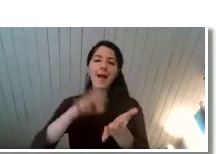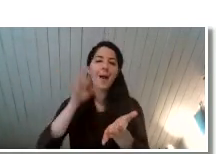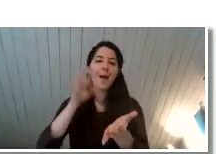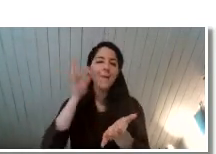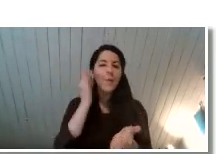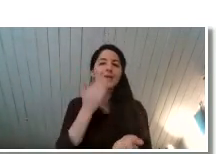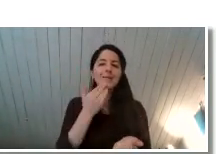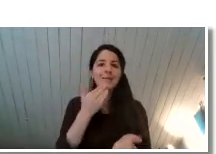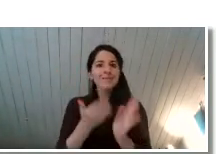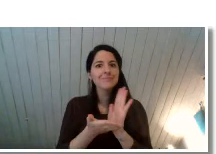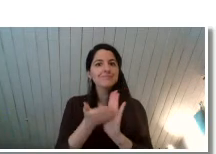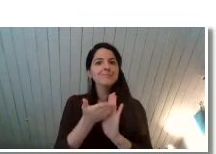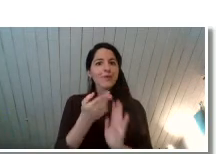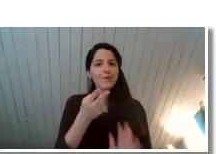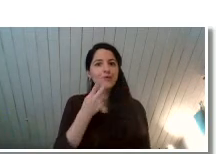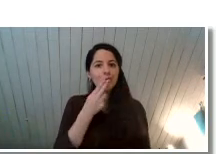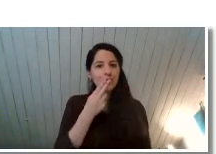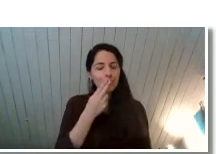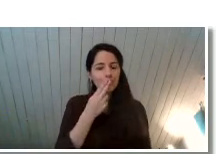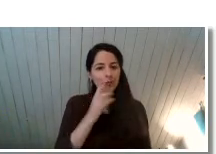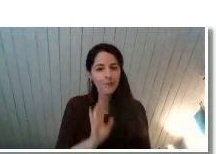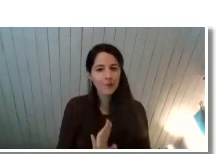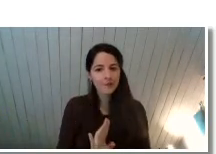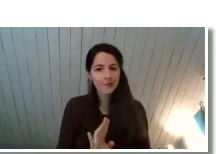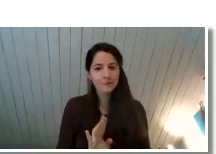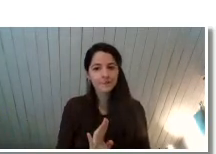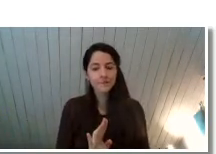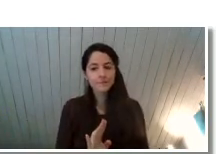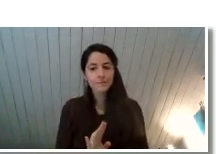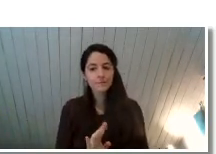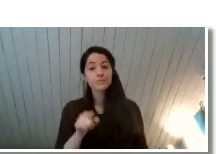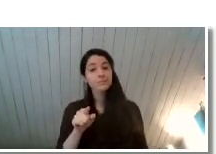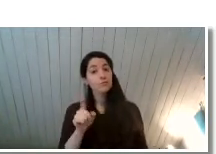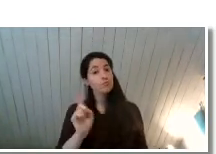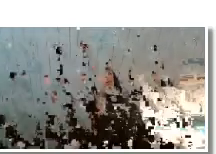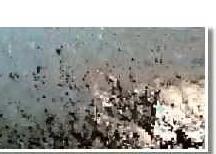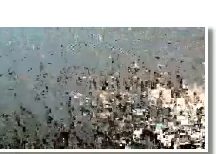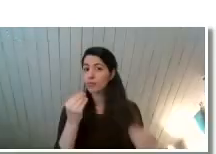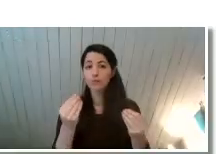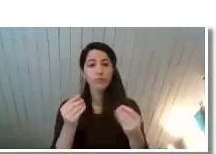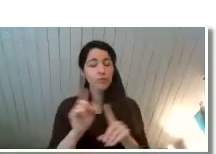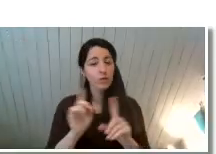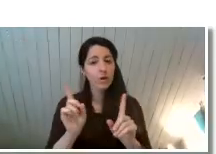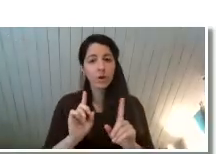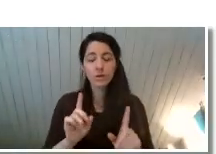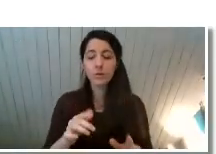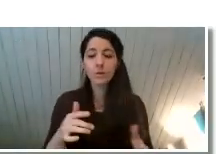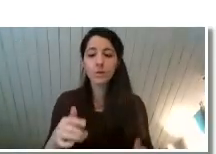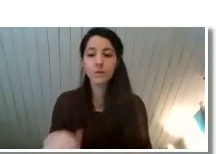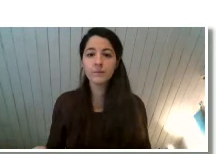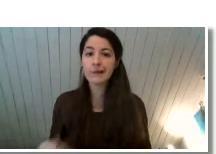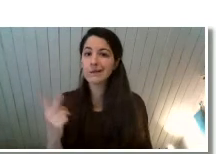adquiriendo el hábito del fumado, lo cual no es bueno para ninguno de los dos.